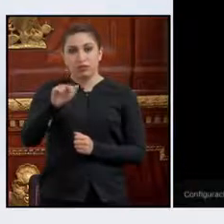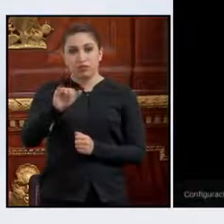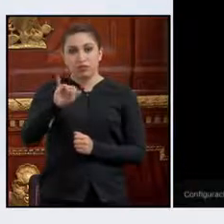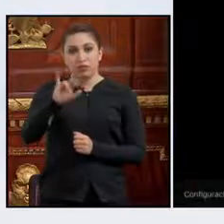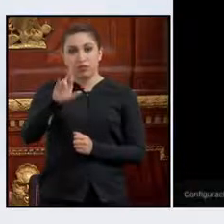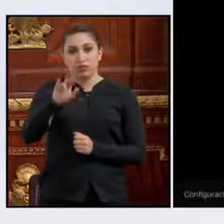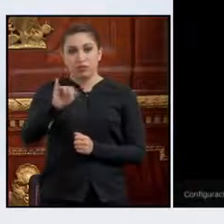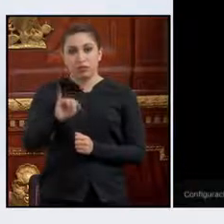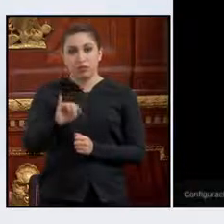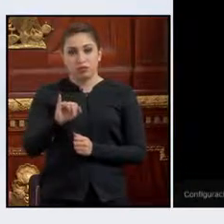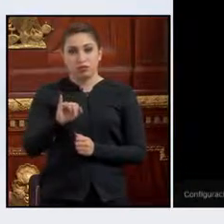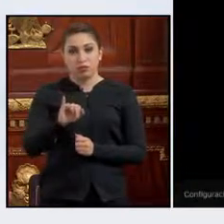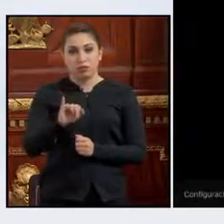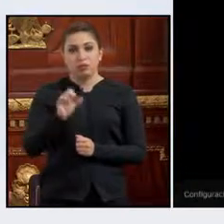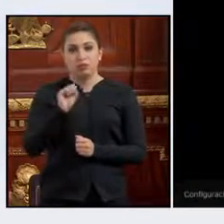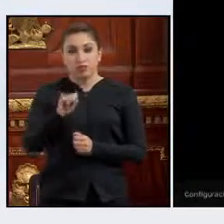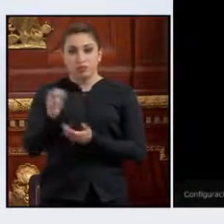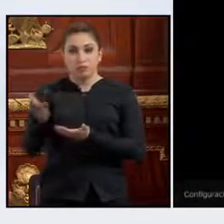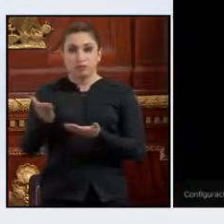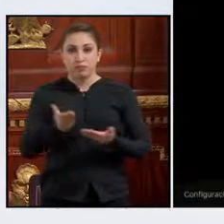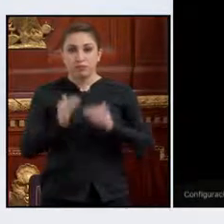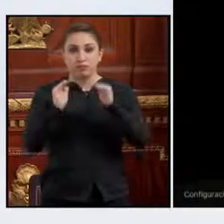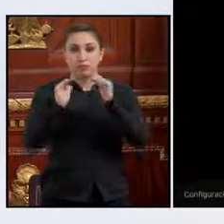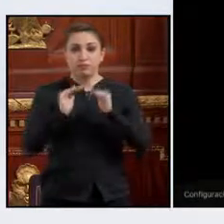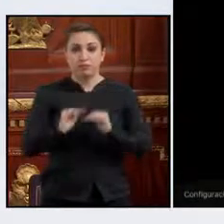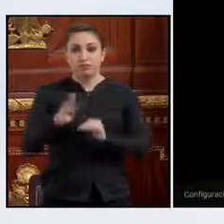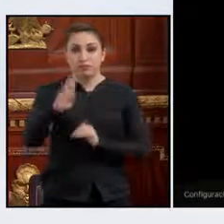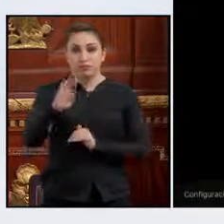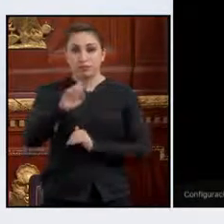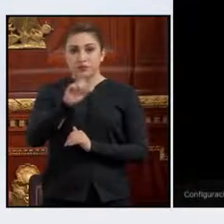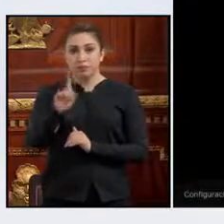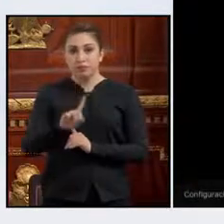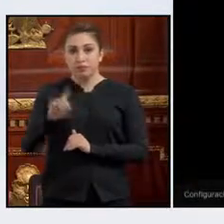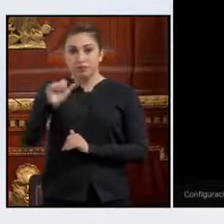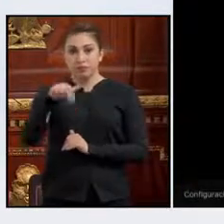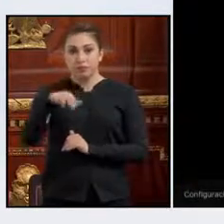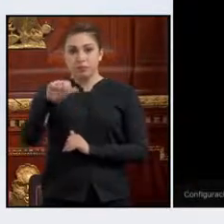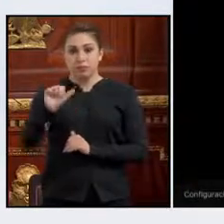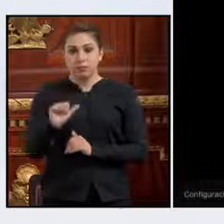Ayala Zúñiga, presente. Báez Guerrero Ana Patricia.